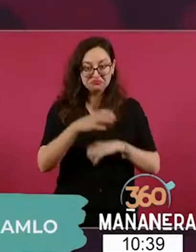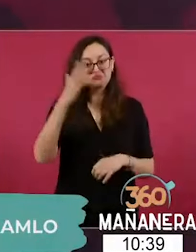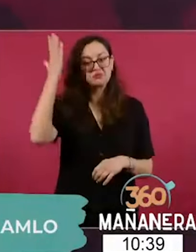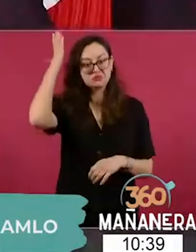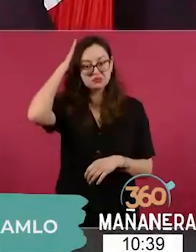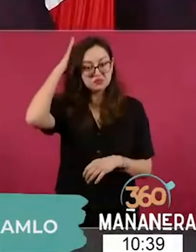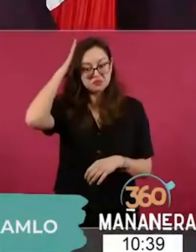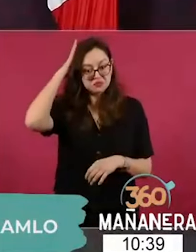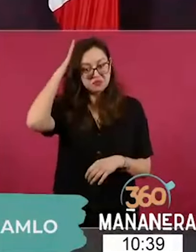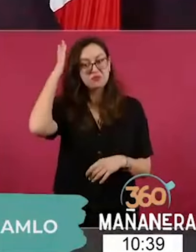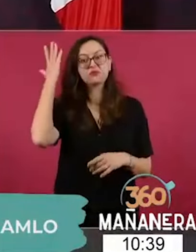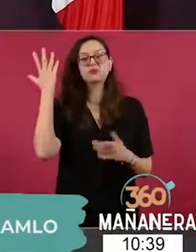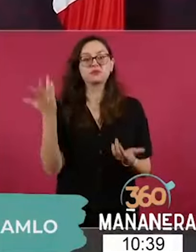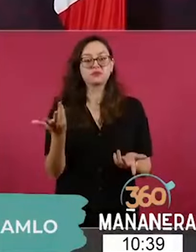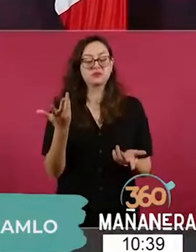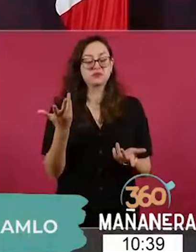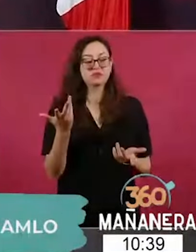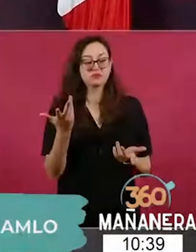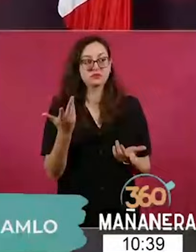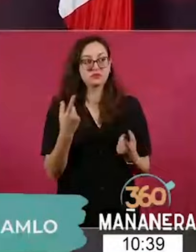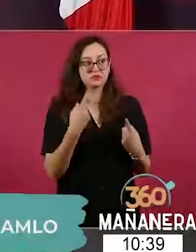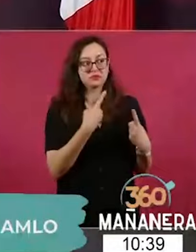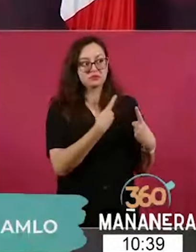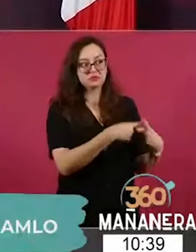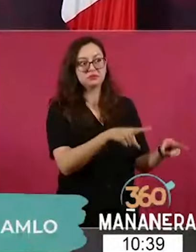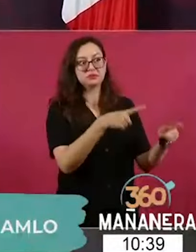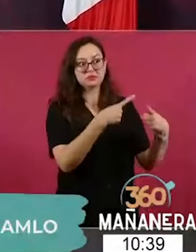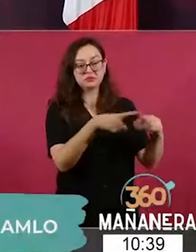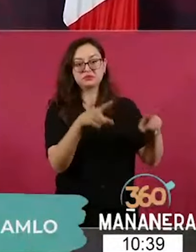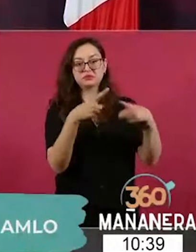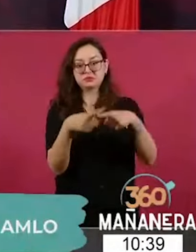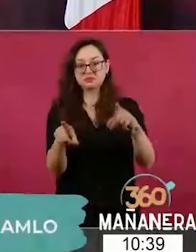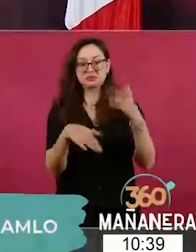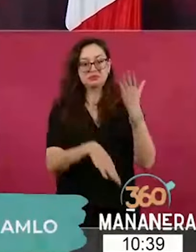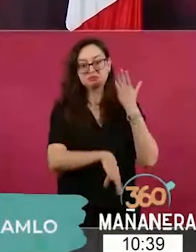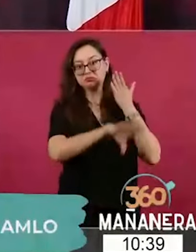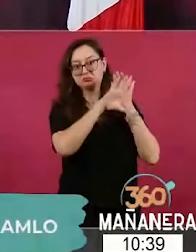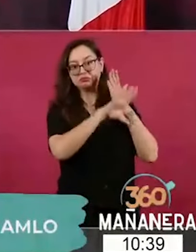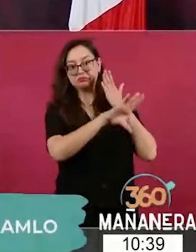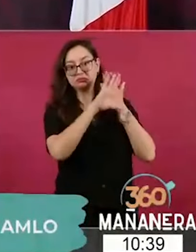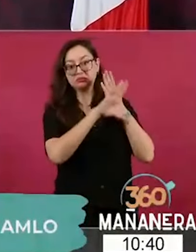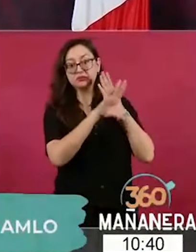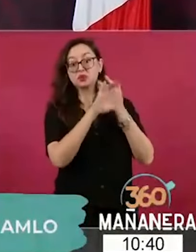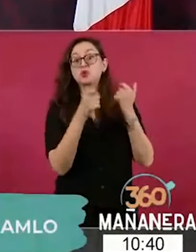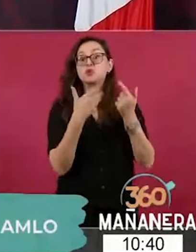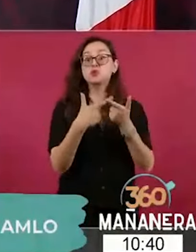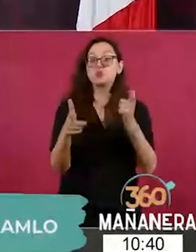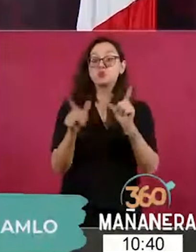empresariales como Claudio dirigentes de